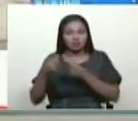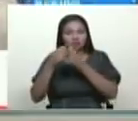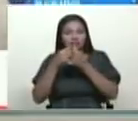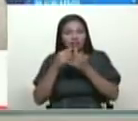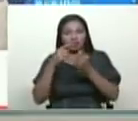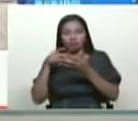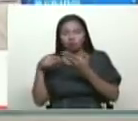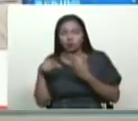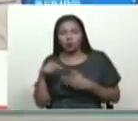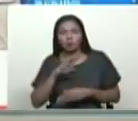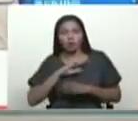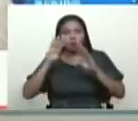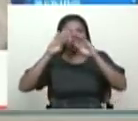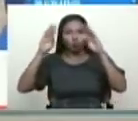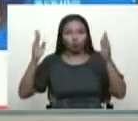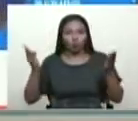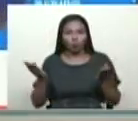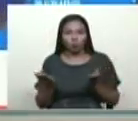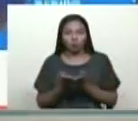cuentas del mundo.